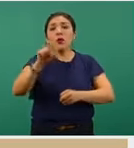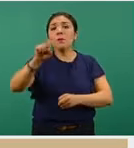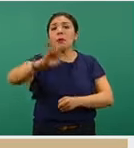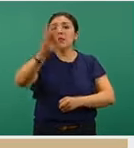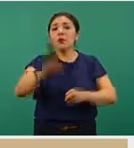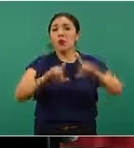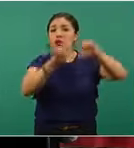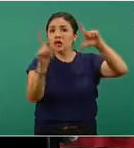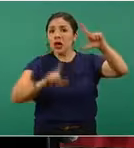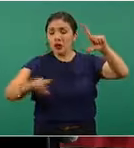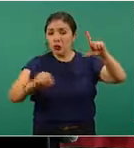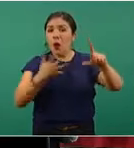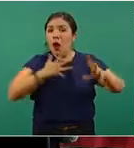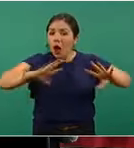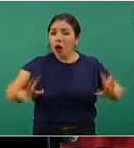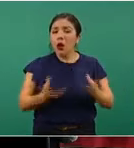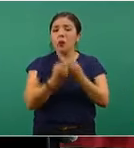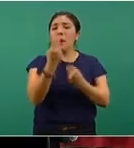tenemos un total de